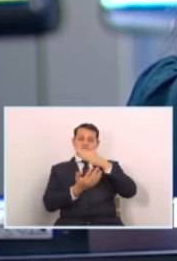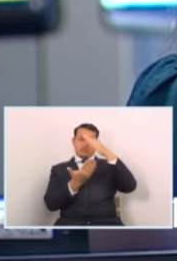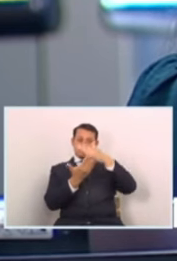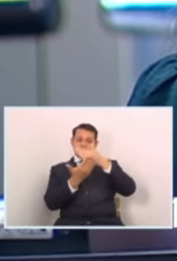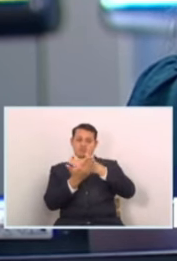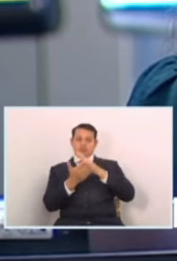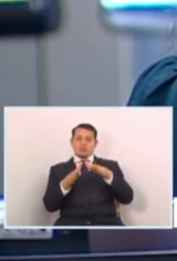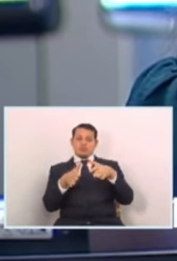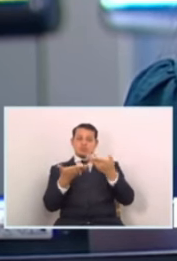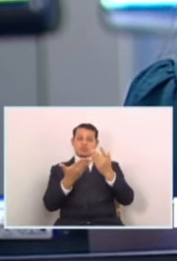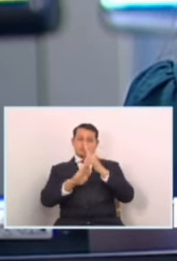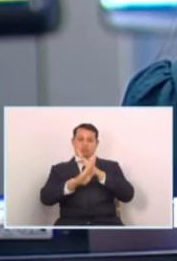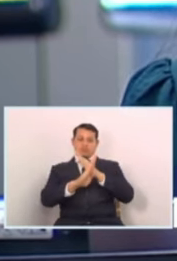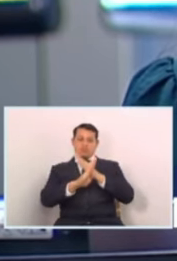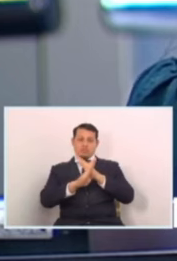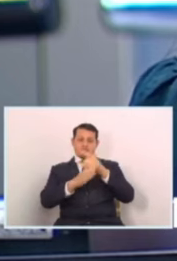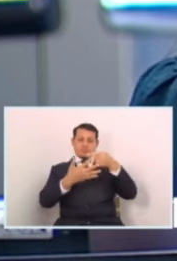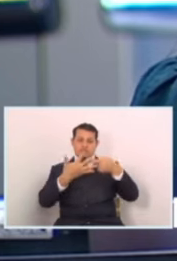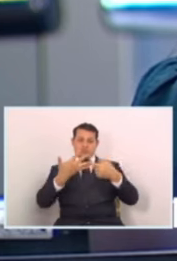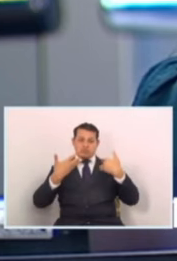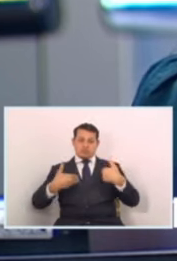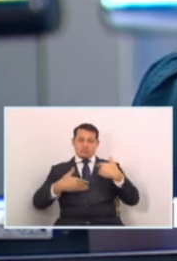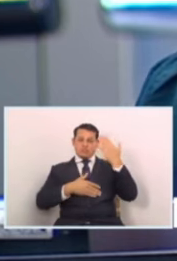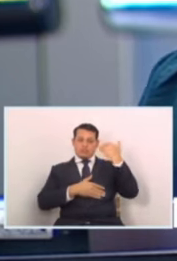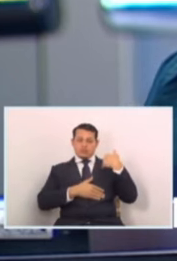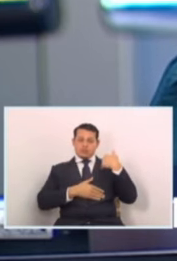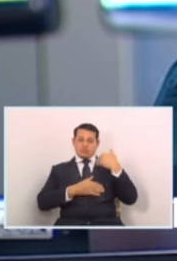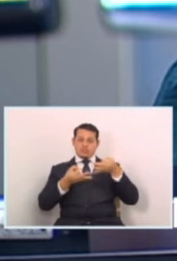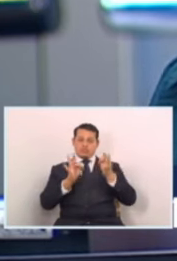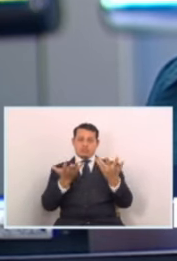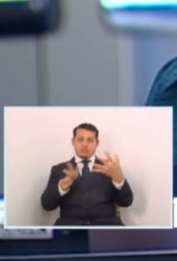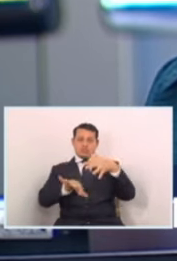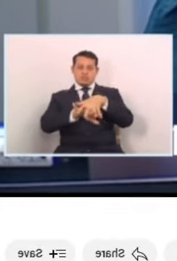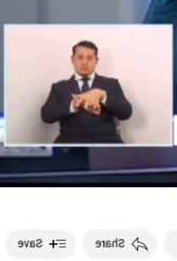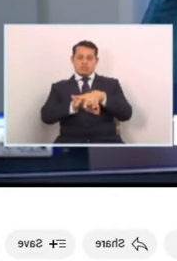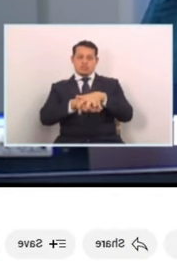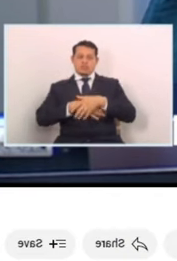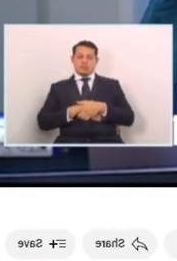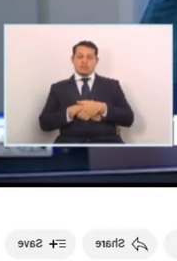agenda para la protección de los derechos de la mujer de manera integral.